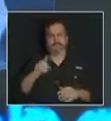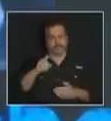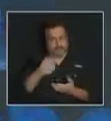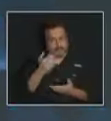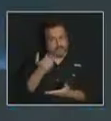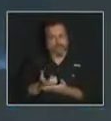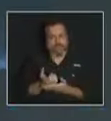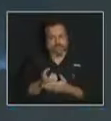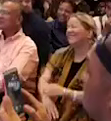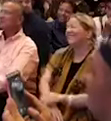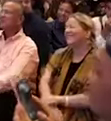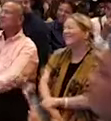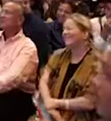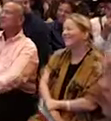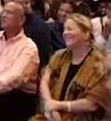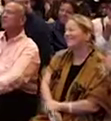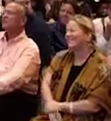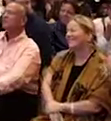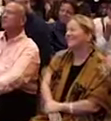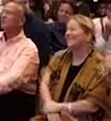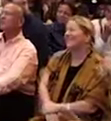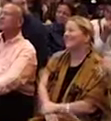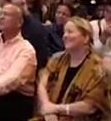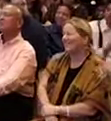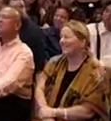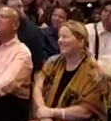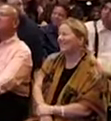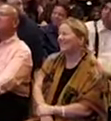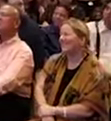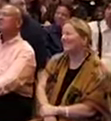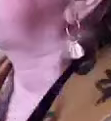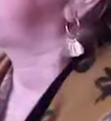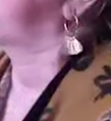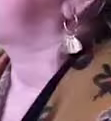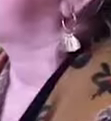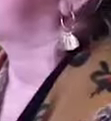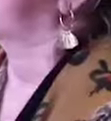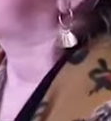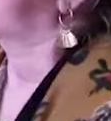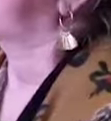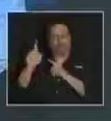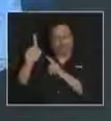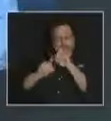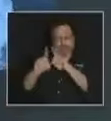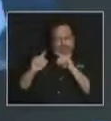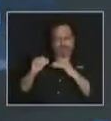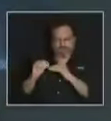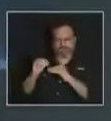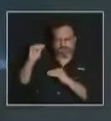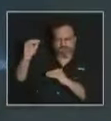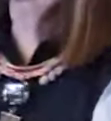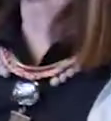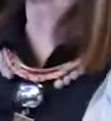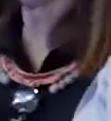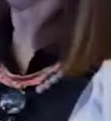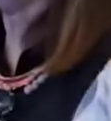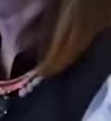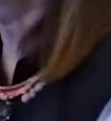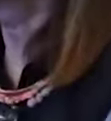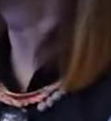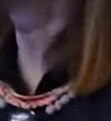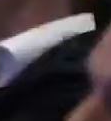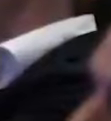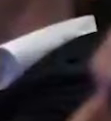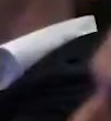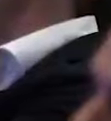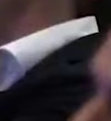competitiva que genere empleo, combate a la pobreza y la desigualdad, y una estrella, la educación. Amigas y